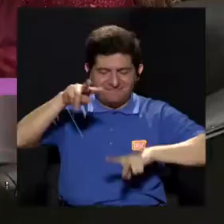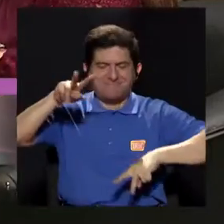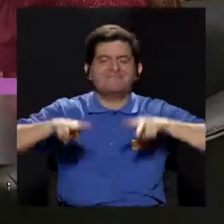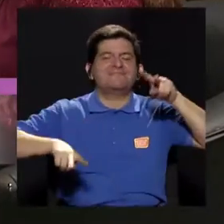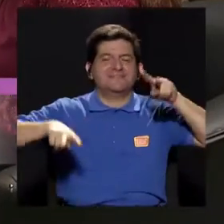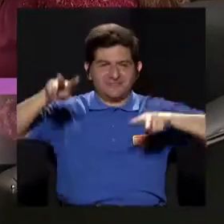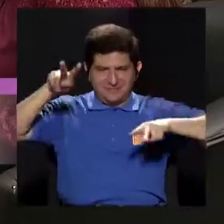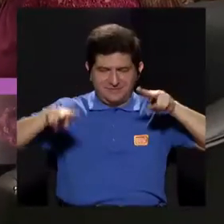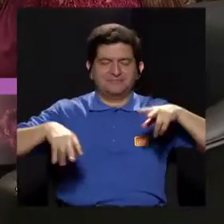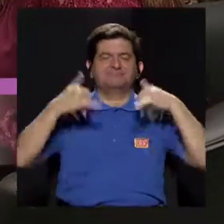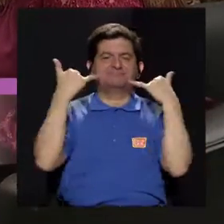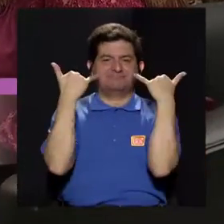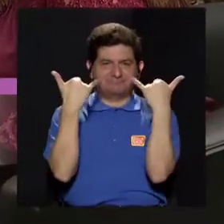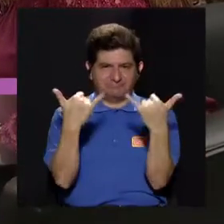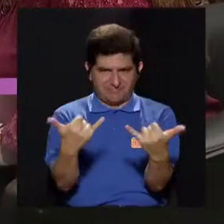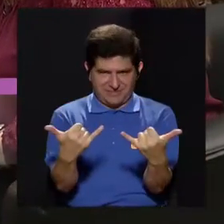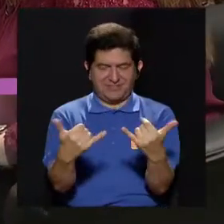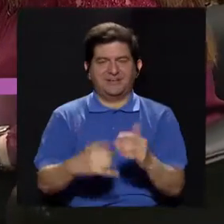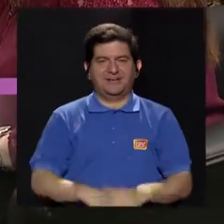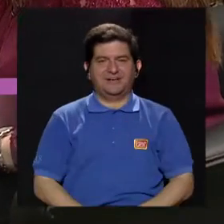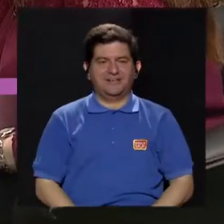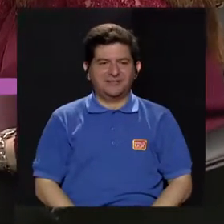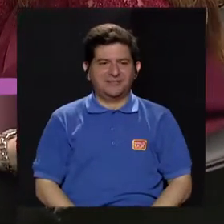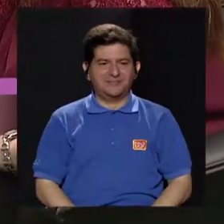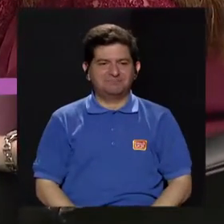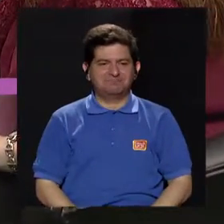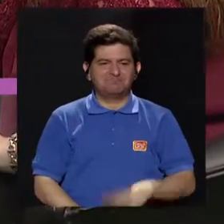de las variables que se han